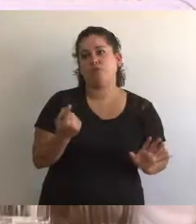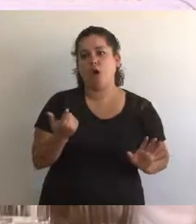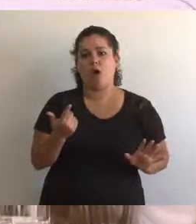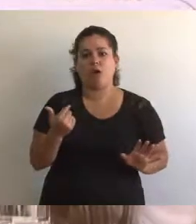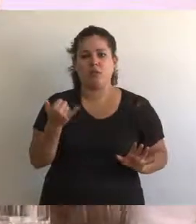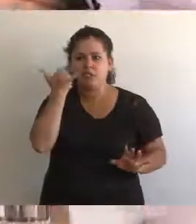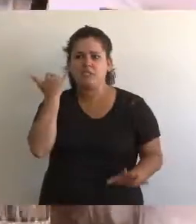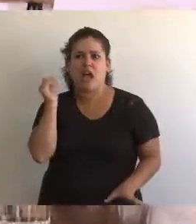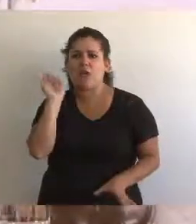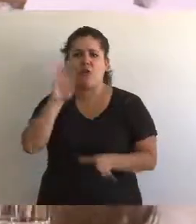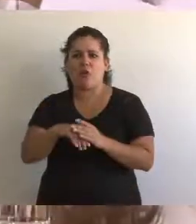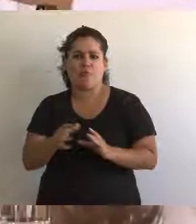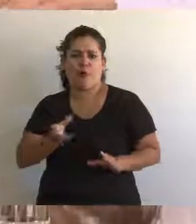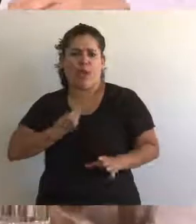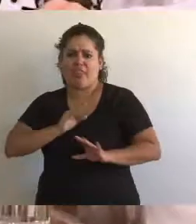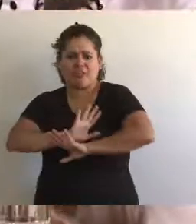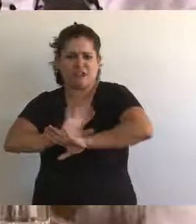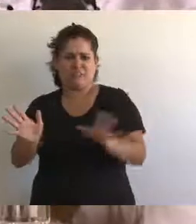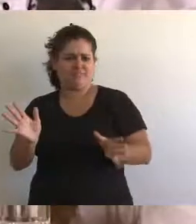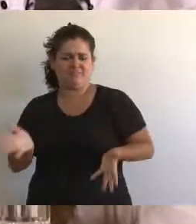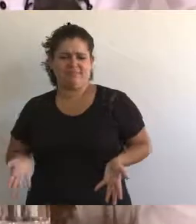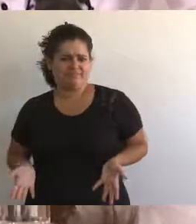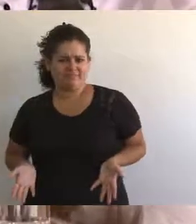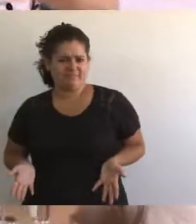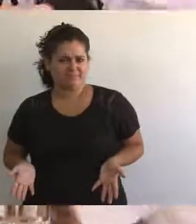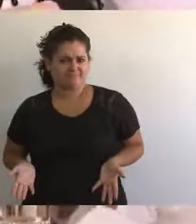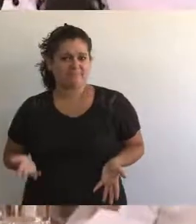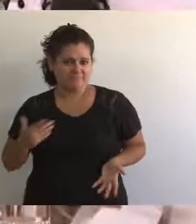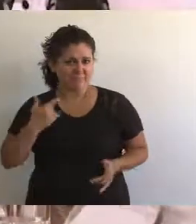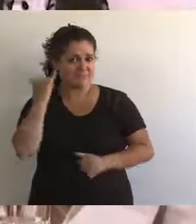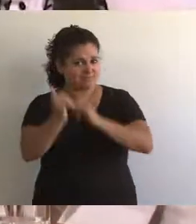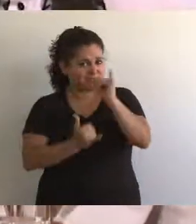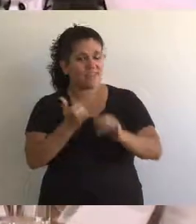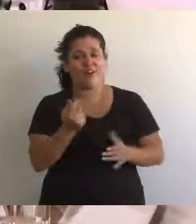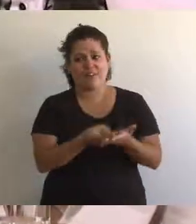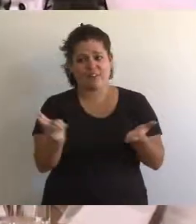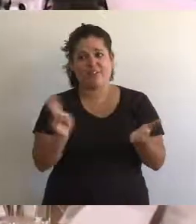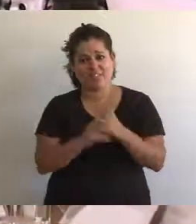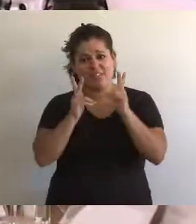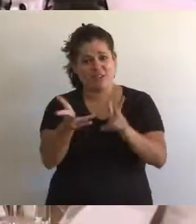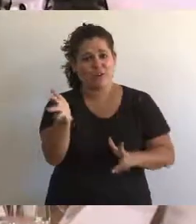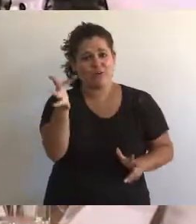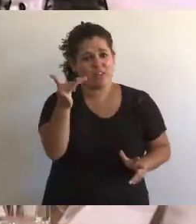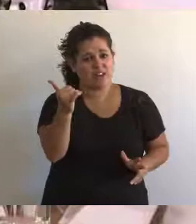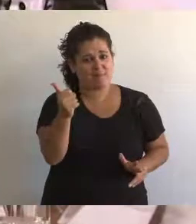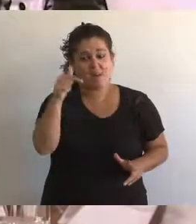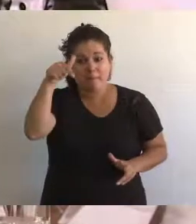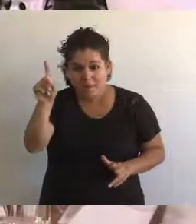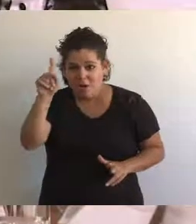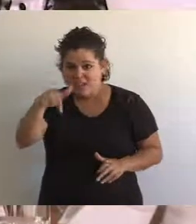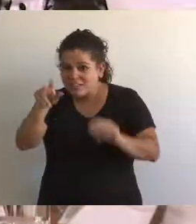uno... la hemos incorporado, eso quiero decir. Casi ya, reitero, cotidianamente. Y